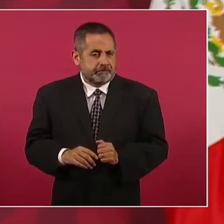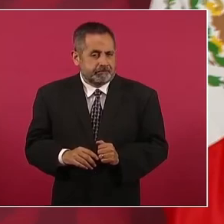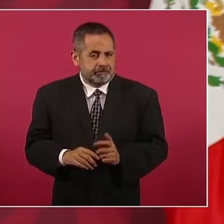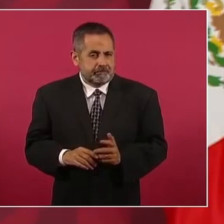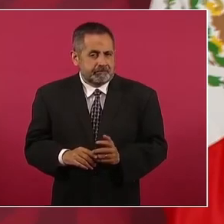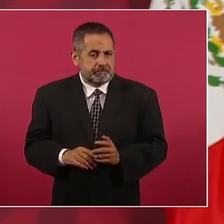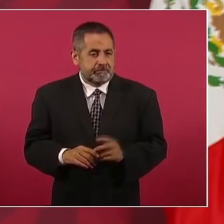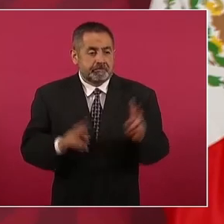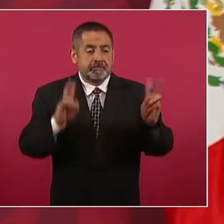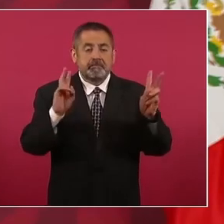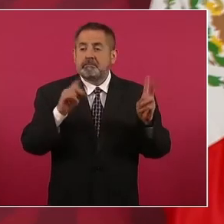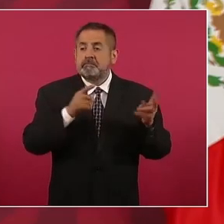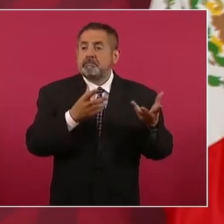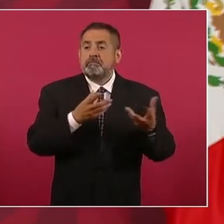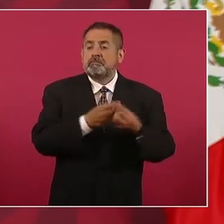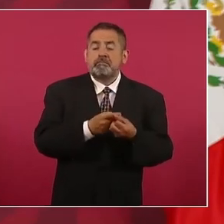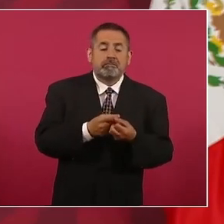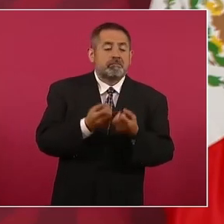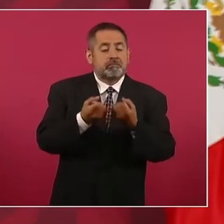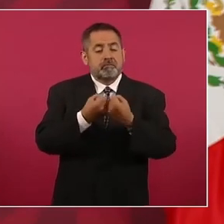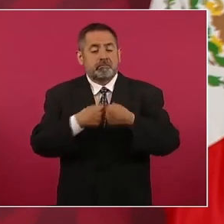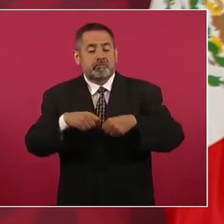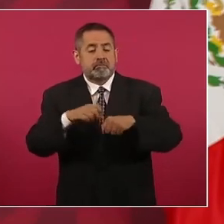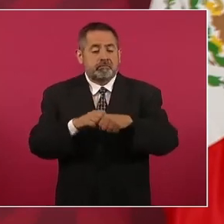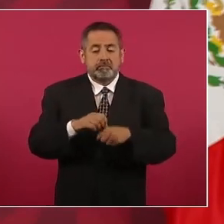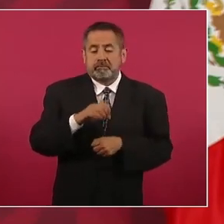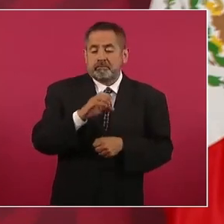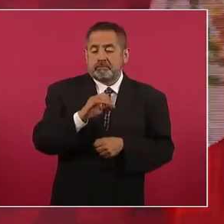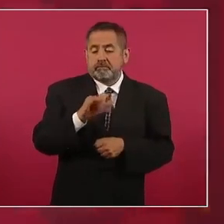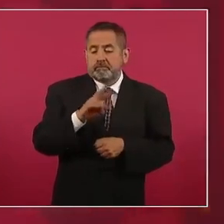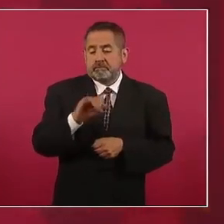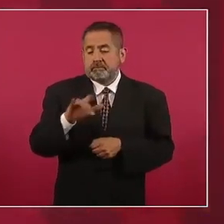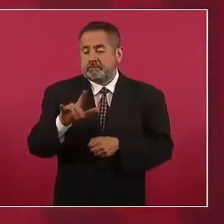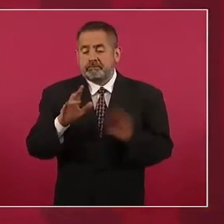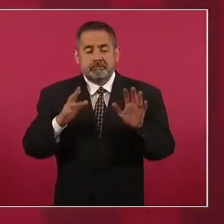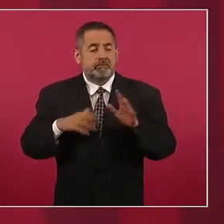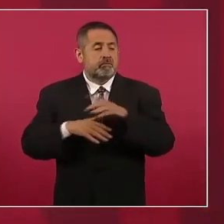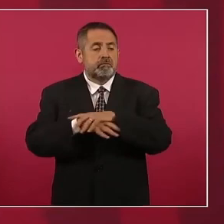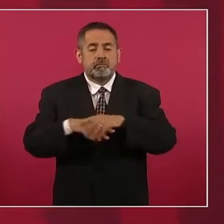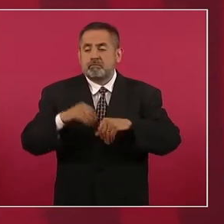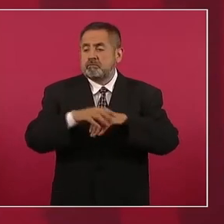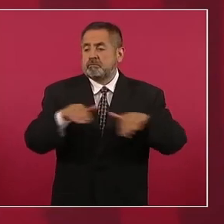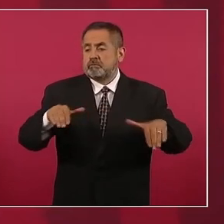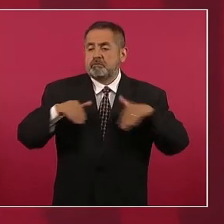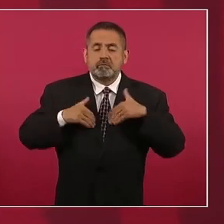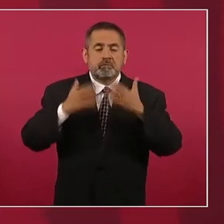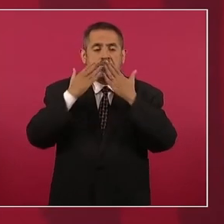de la sociedad civil, que no tenían partido.